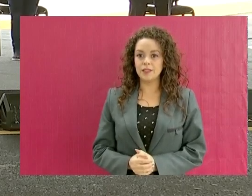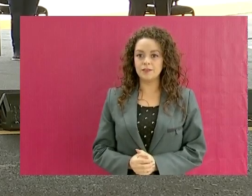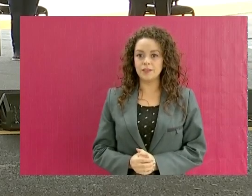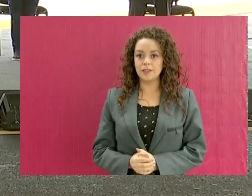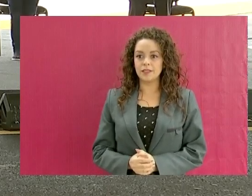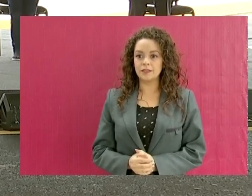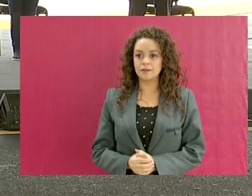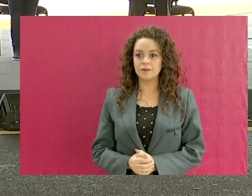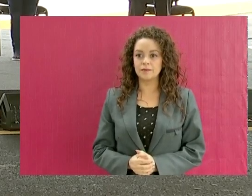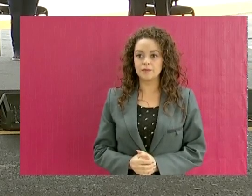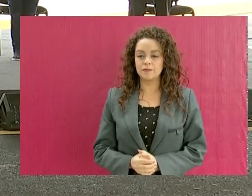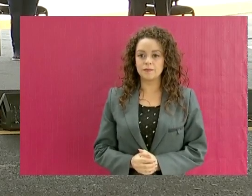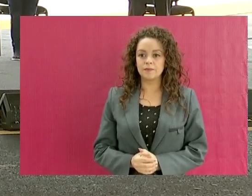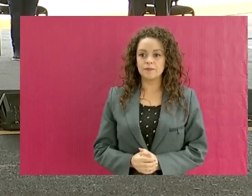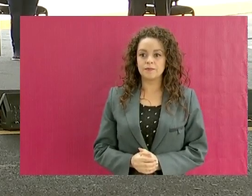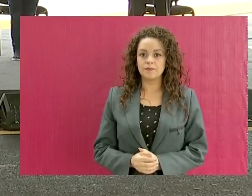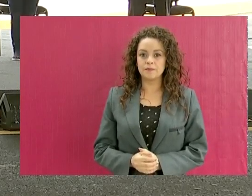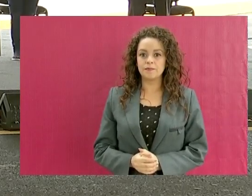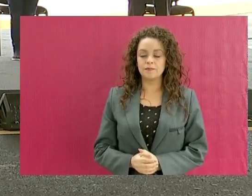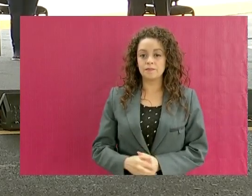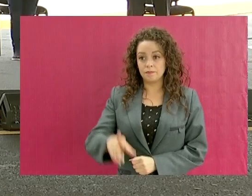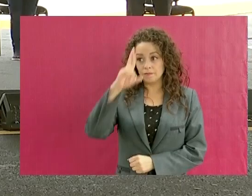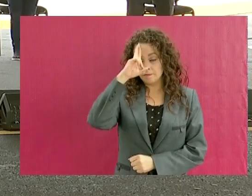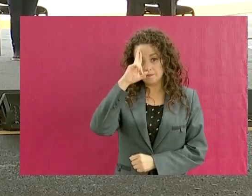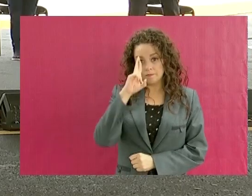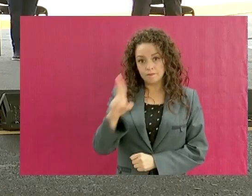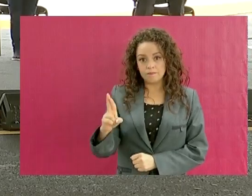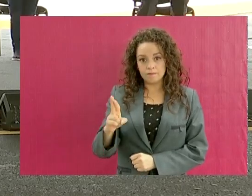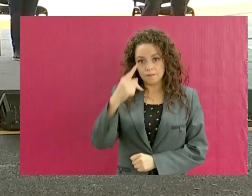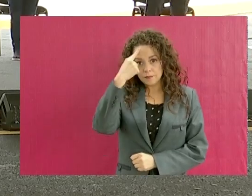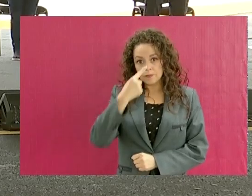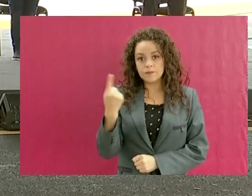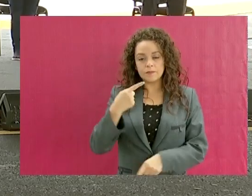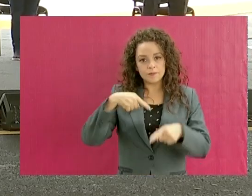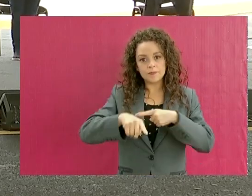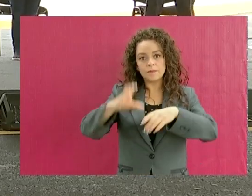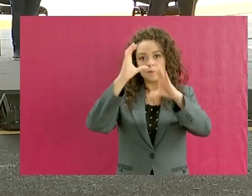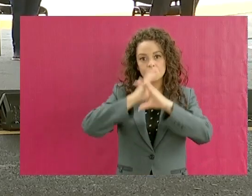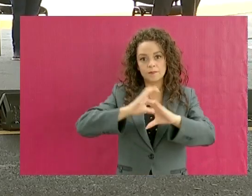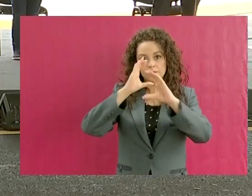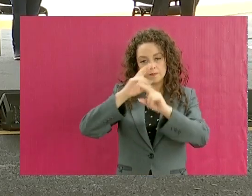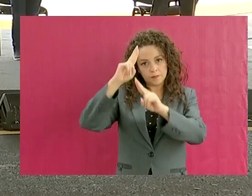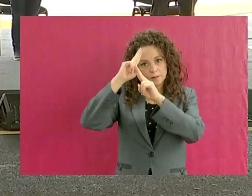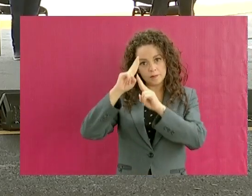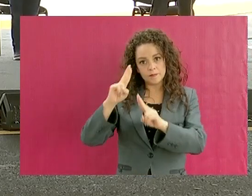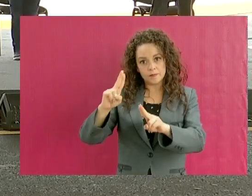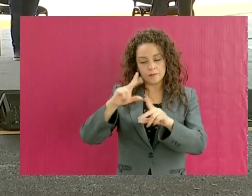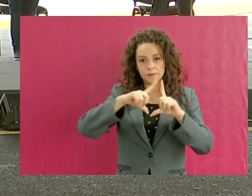Les solicitamos guardar el debido respeto para entonar nuestro himno nacional mexicano.